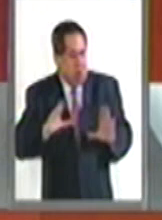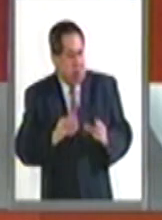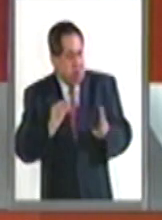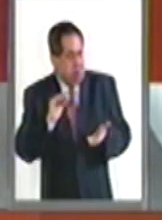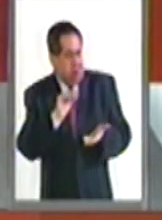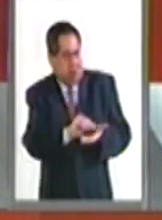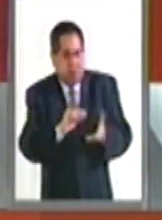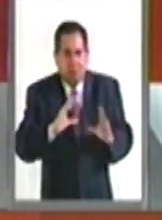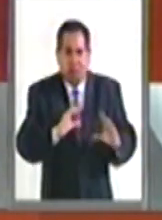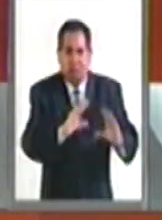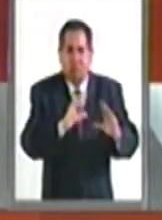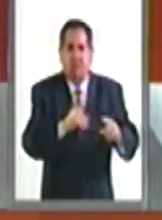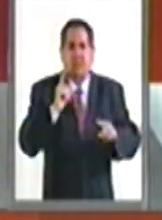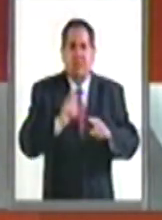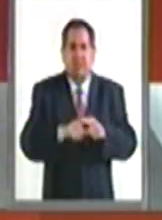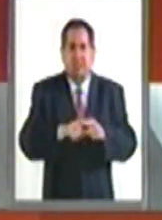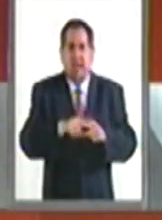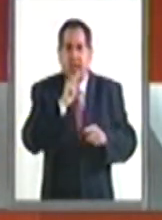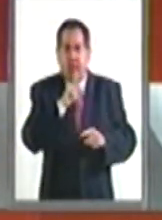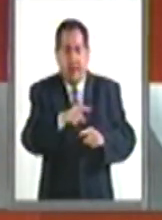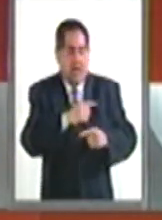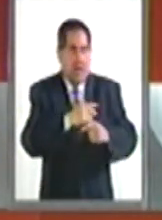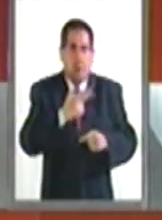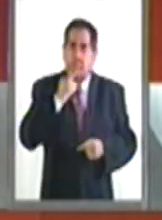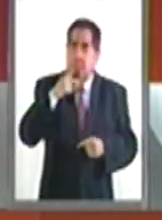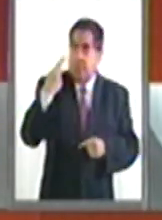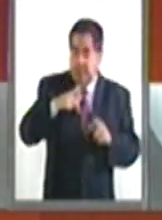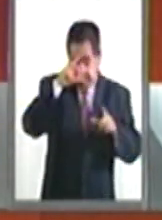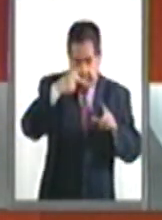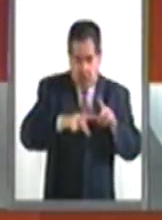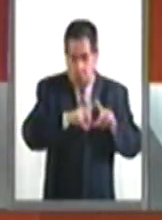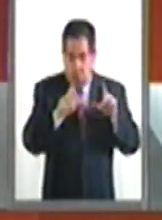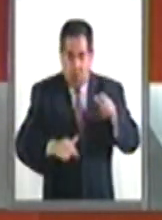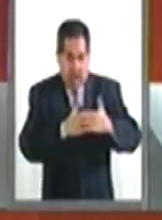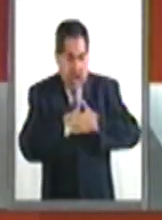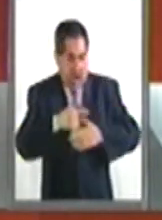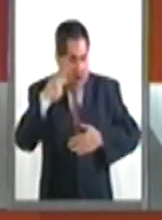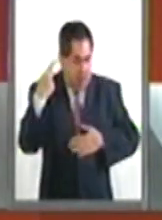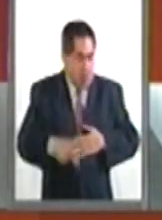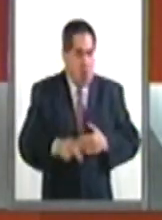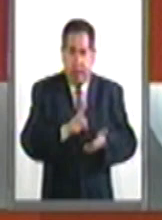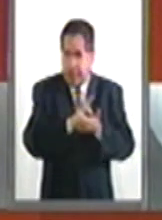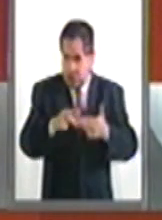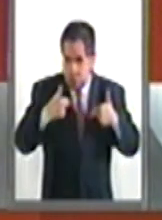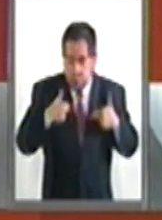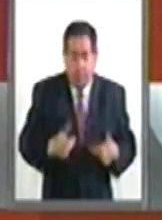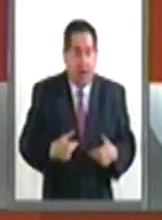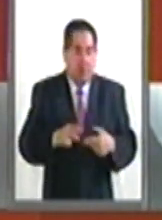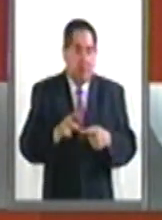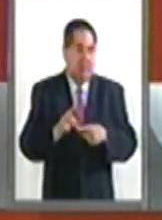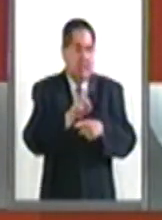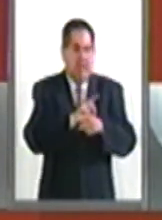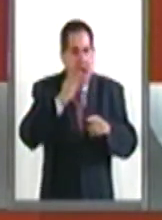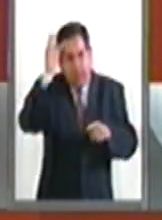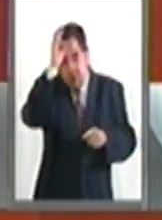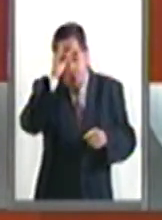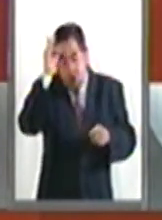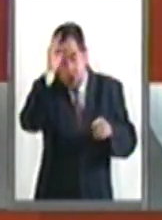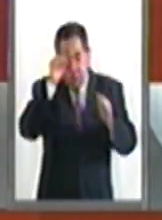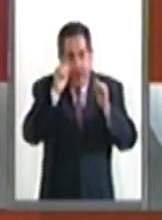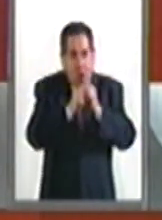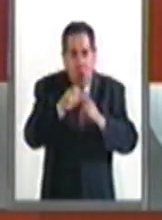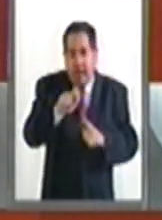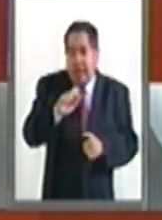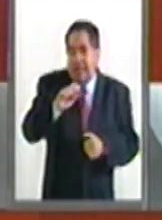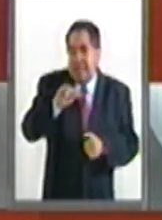fomentará en él, a la vez, el amor a la patria, el respeto y la formación en los derechos humanos desde la enseñanza filosófica de la